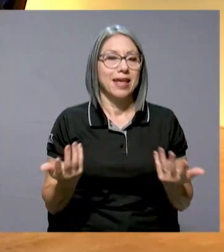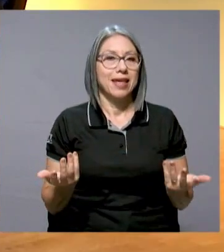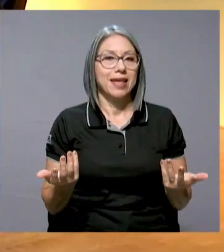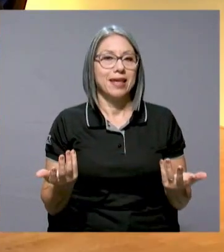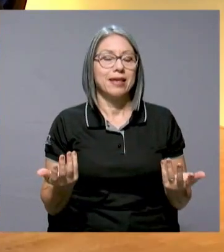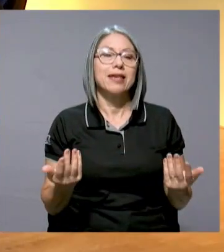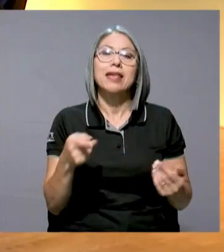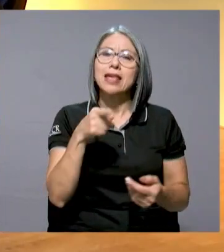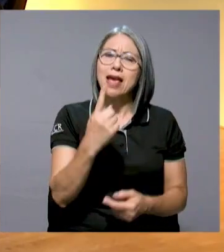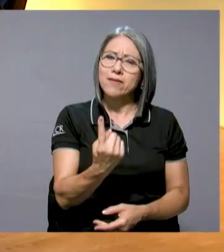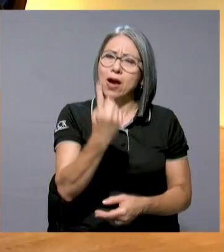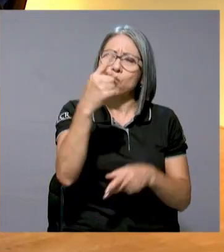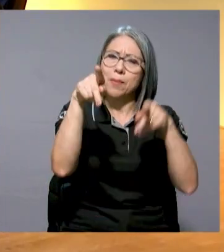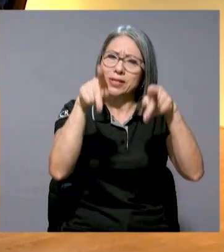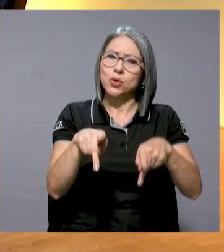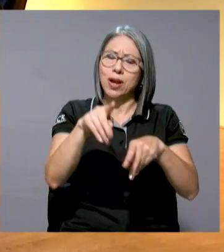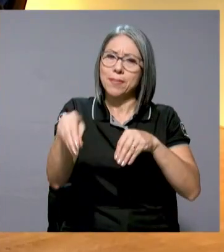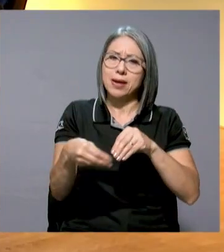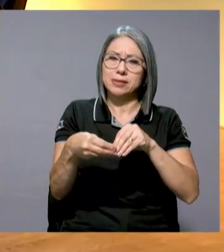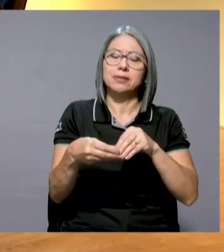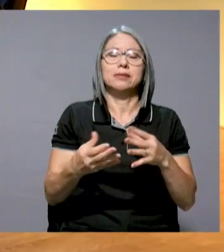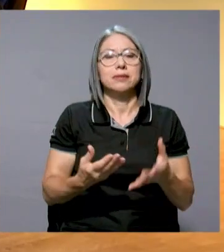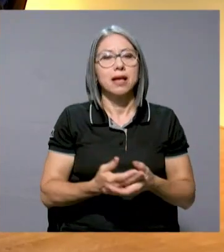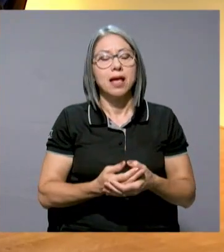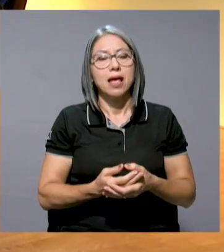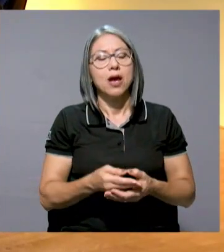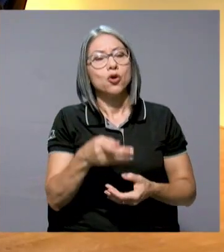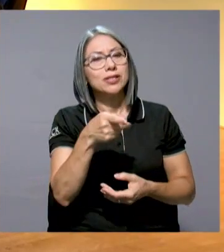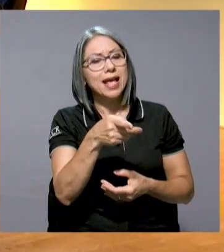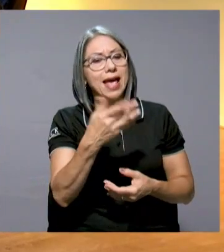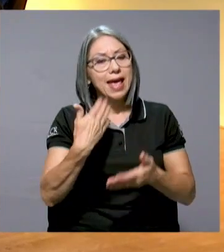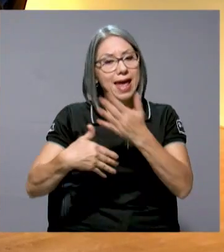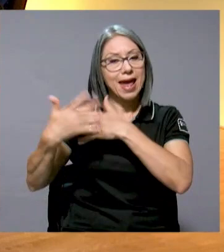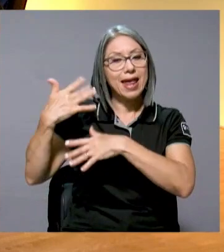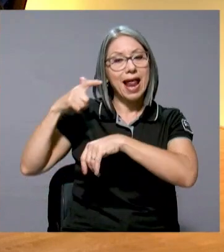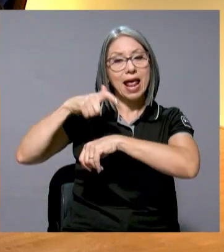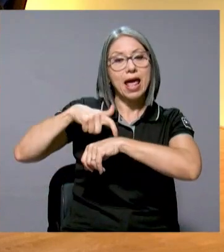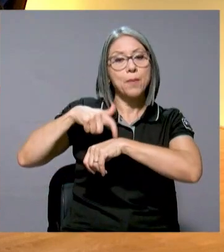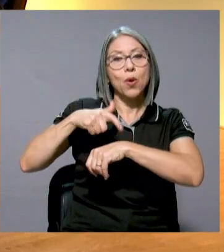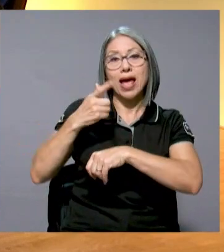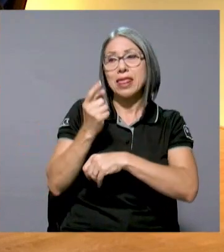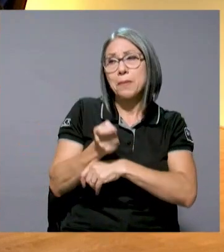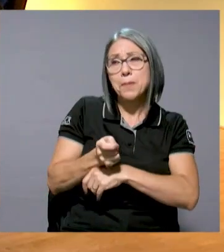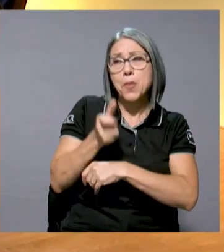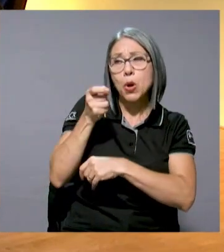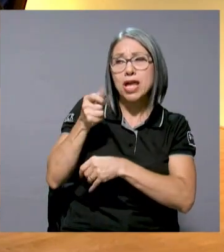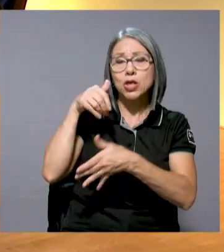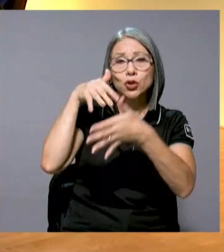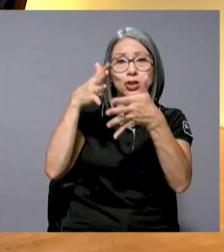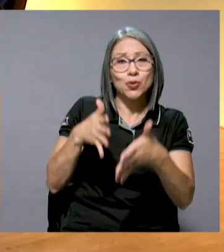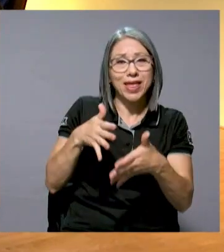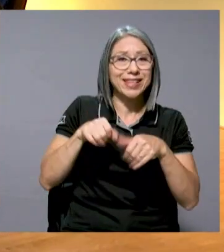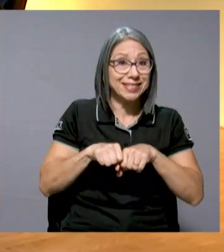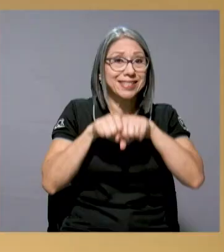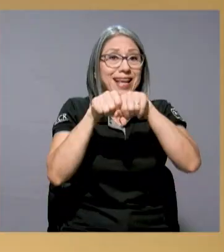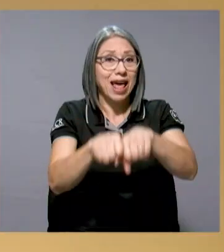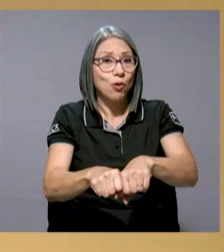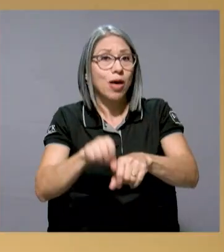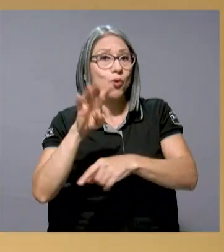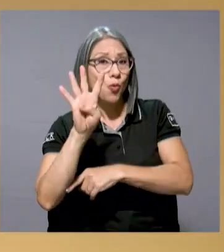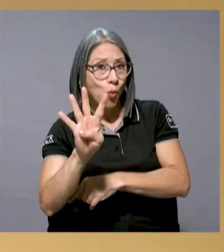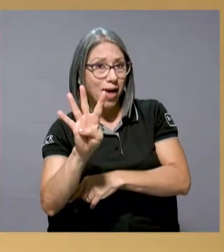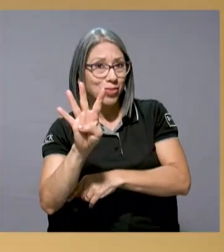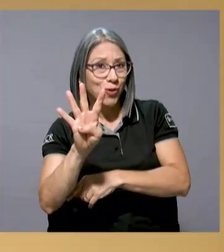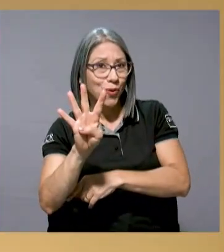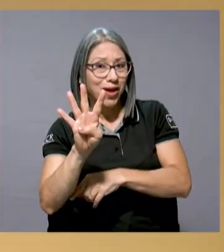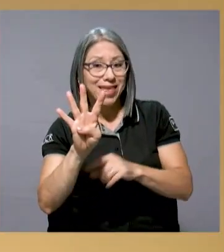Y había una persona más, o sea, era la época en que había poquitos estudiantes, se graduaron 4 y 3 fueron decanos, de